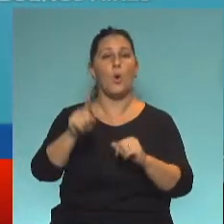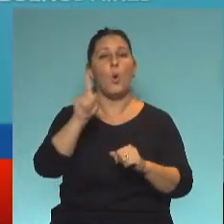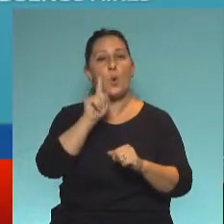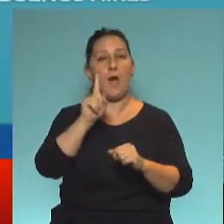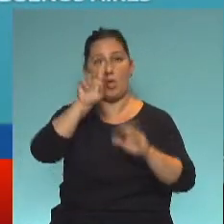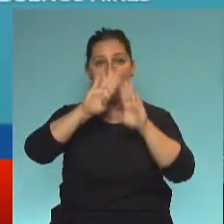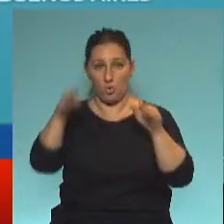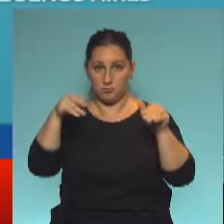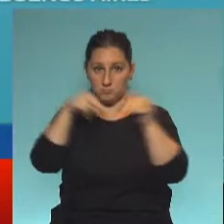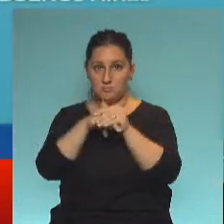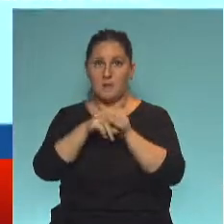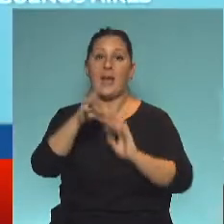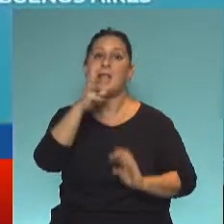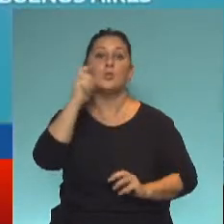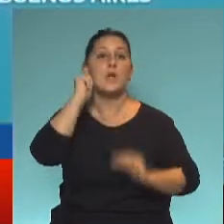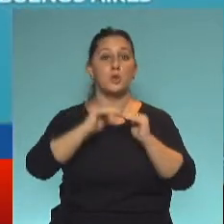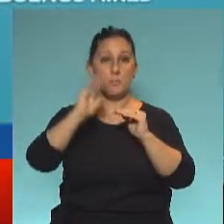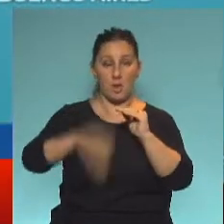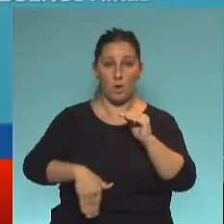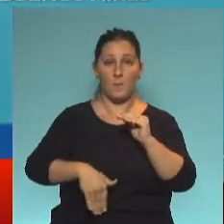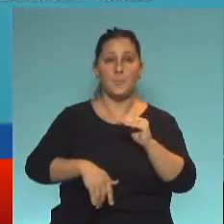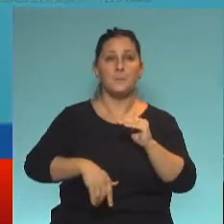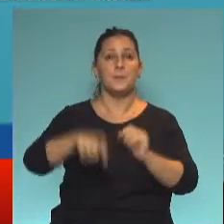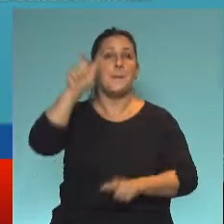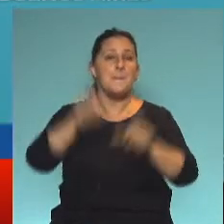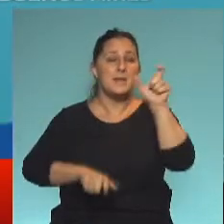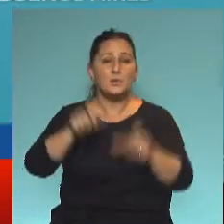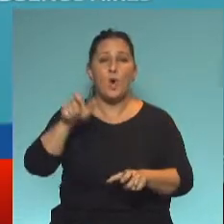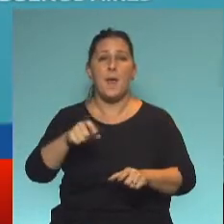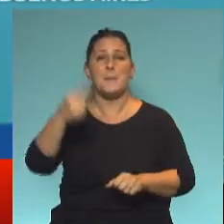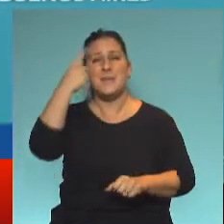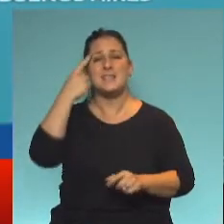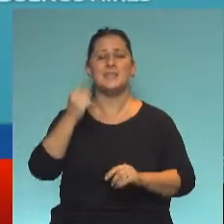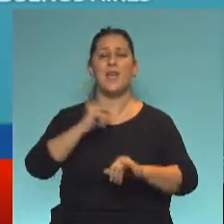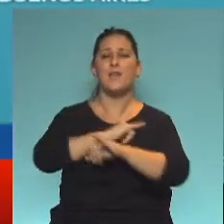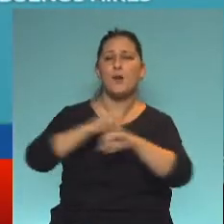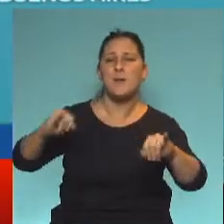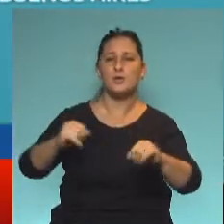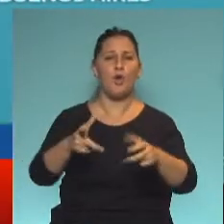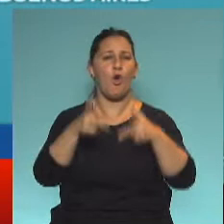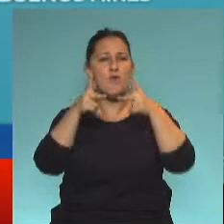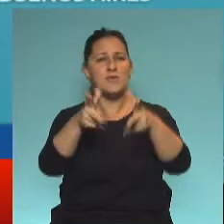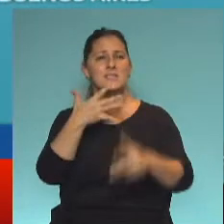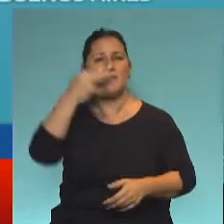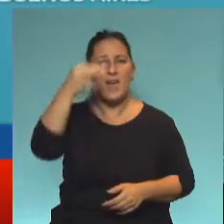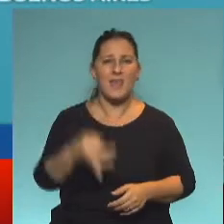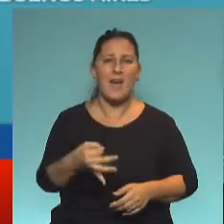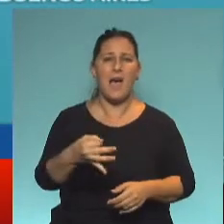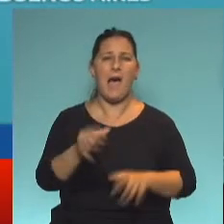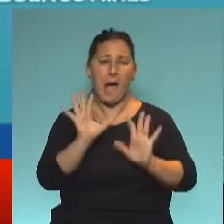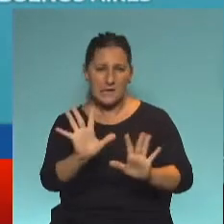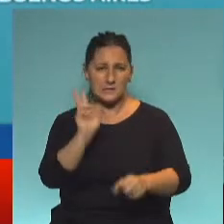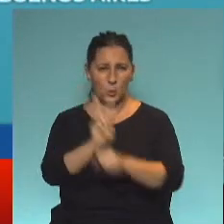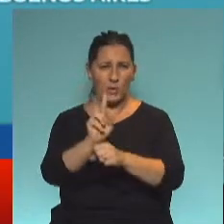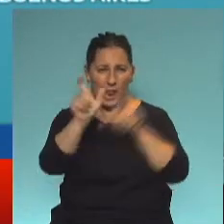intensivos. Menores de 14 años. El que crea que no hay que dar información real y que así se cuida a la